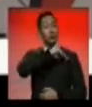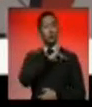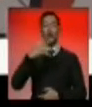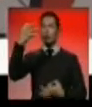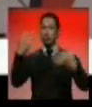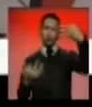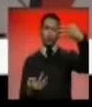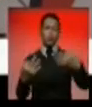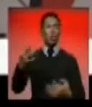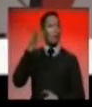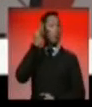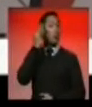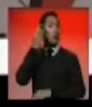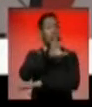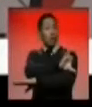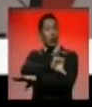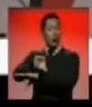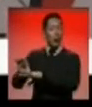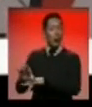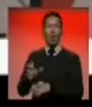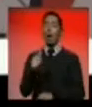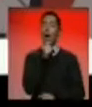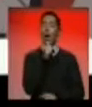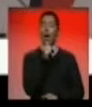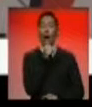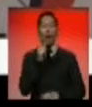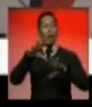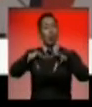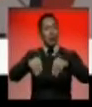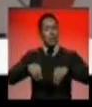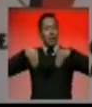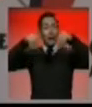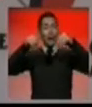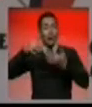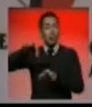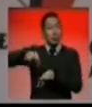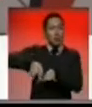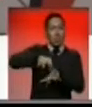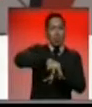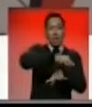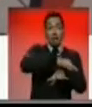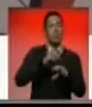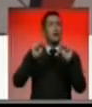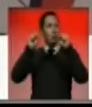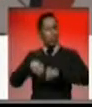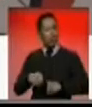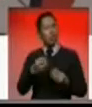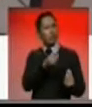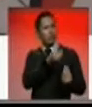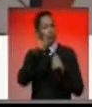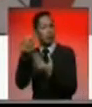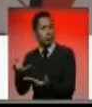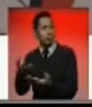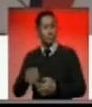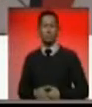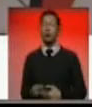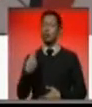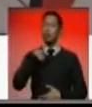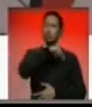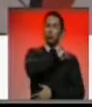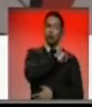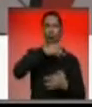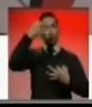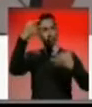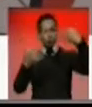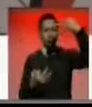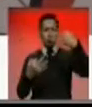mujeres campesinas tengan agua, tierra y semilla para garantizar soberanía alimentaria. Legislamos para